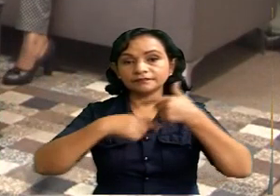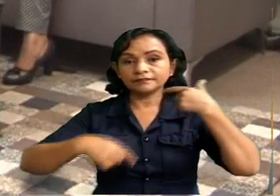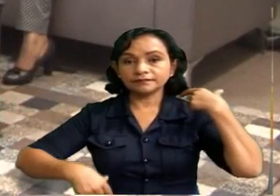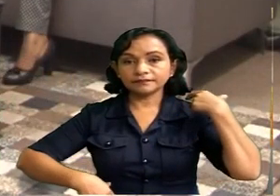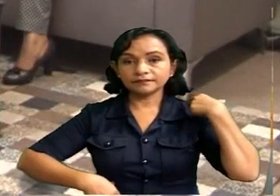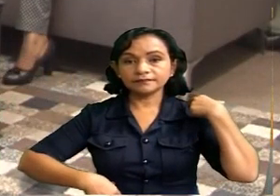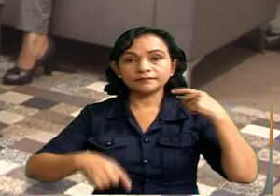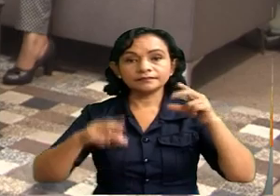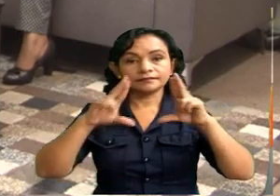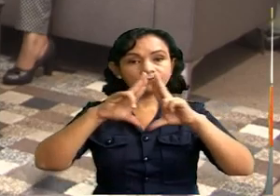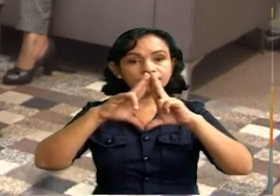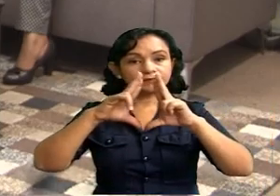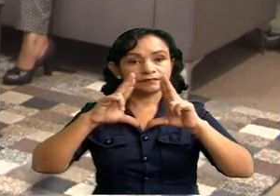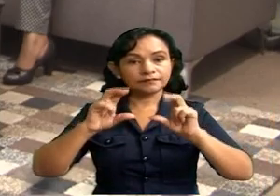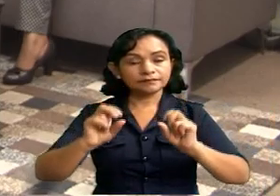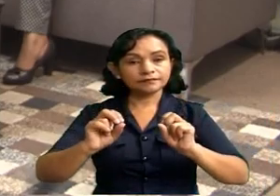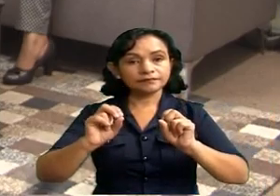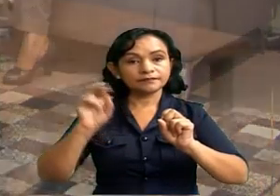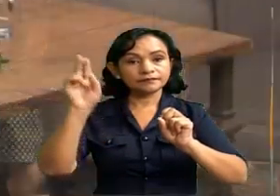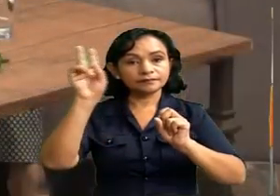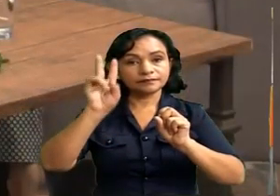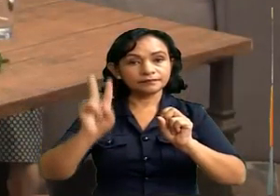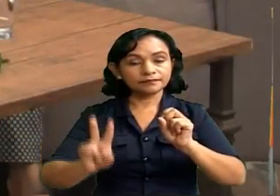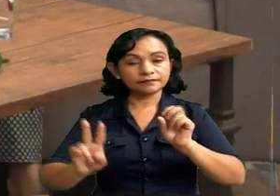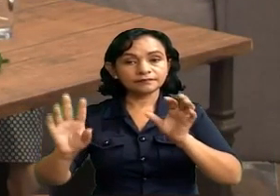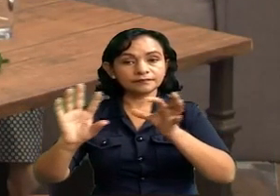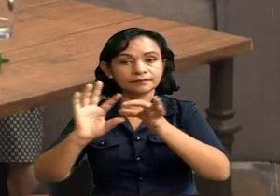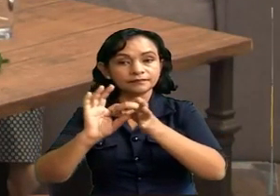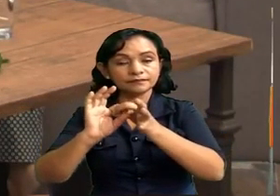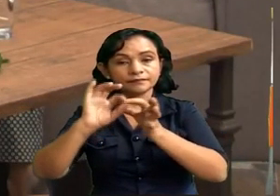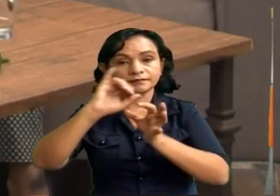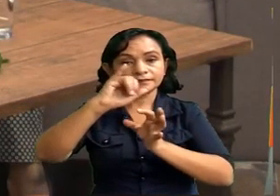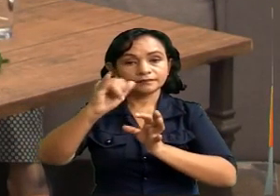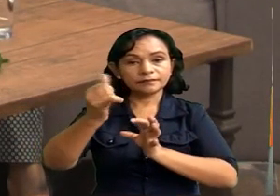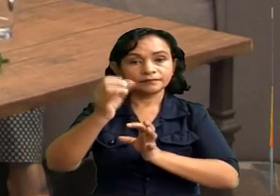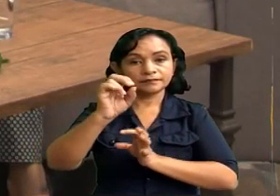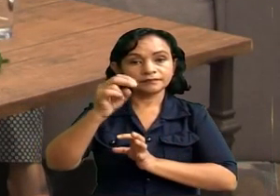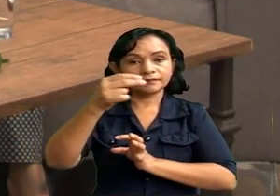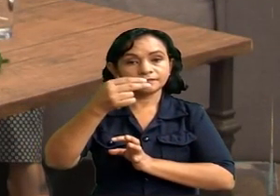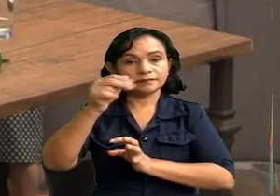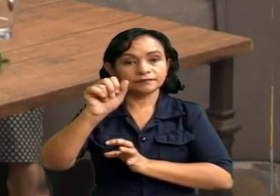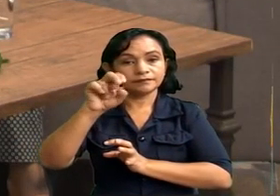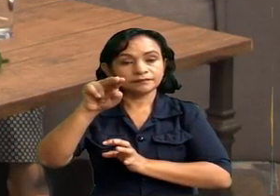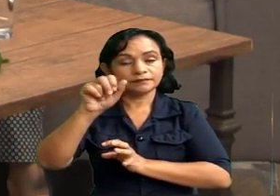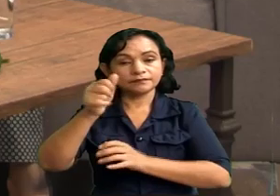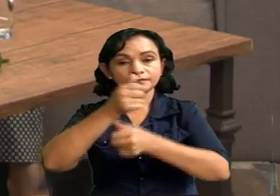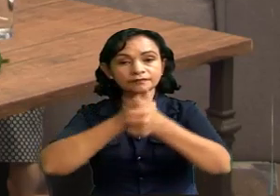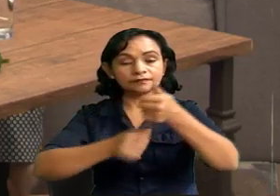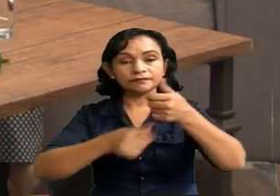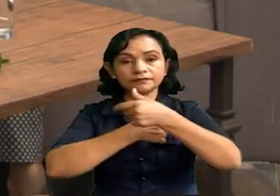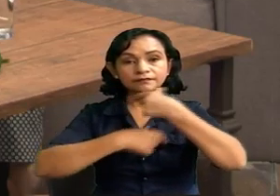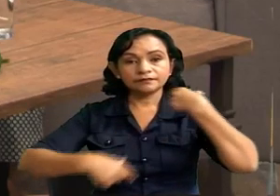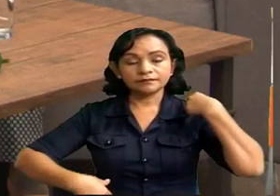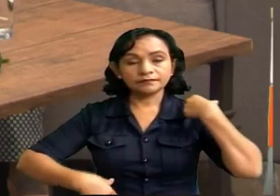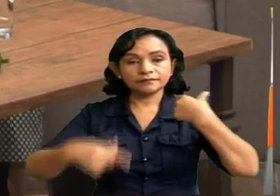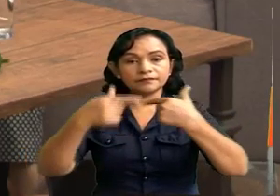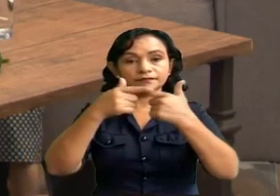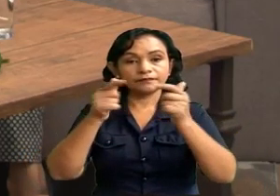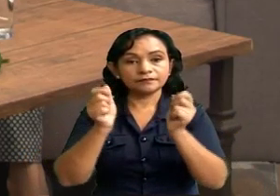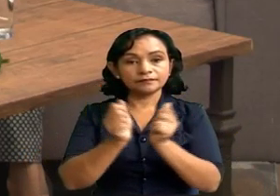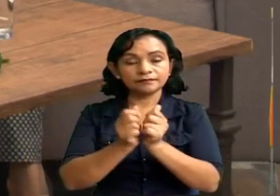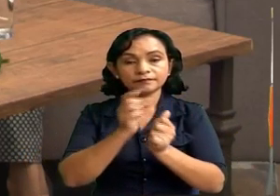Amistad de Nicaragua y la República Bolivariana de Venezuela, y junto a ella la compañera Johanna Luna Lira, vicepresidenta del Grupo Parlamentario también,